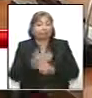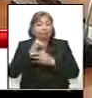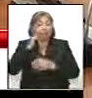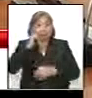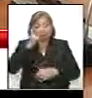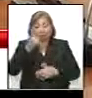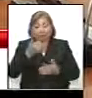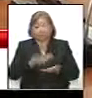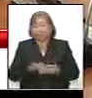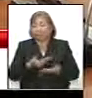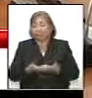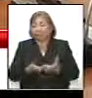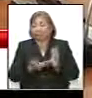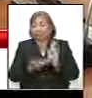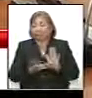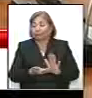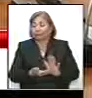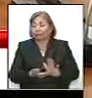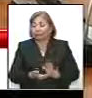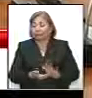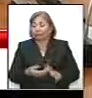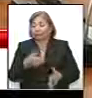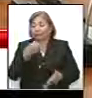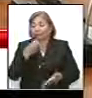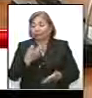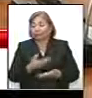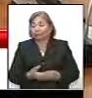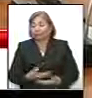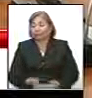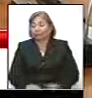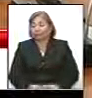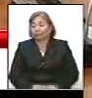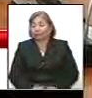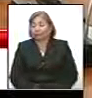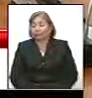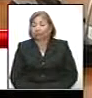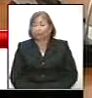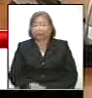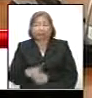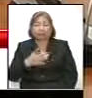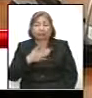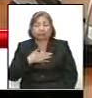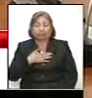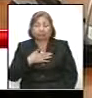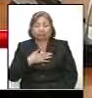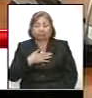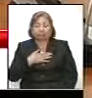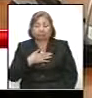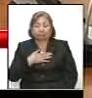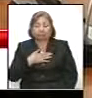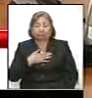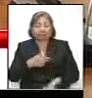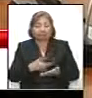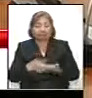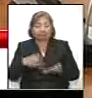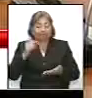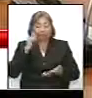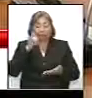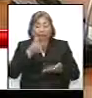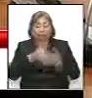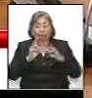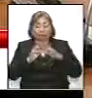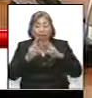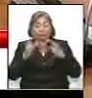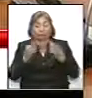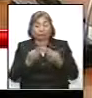vamos a presentar y para más bien de mi nuevo criterio mío fijar la siguiente reunión,